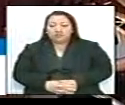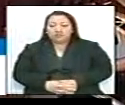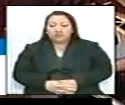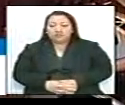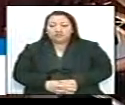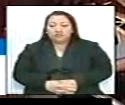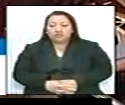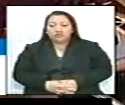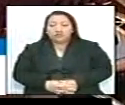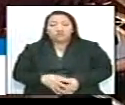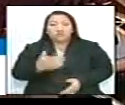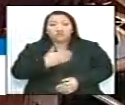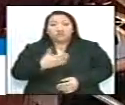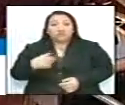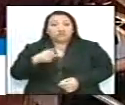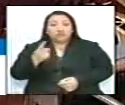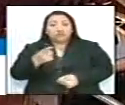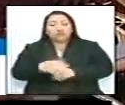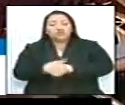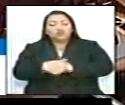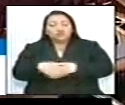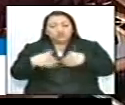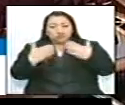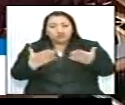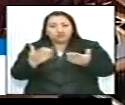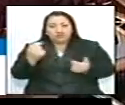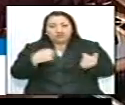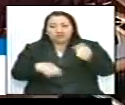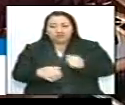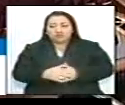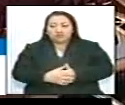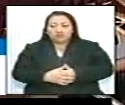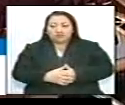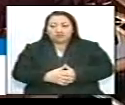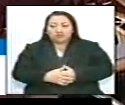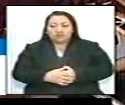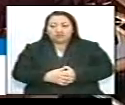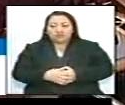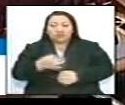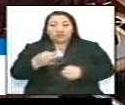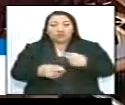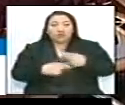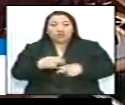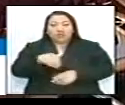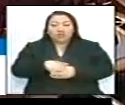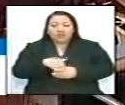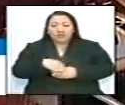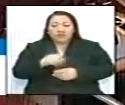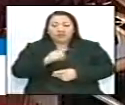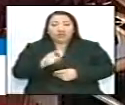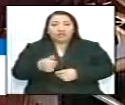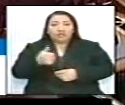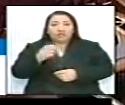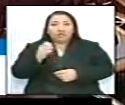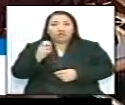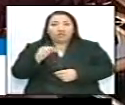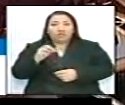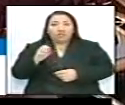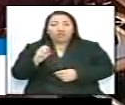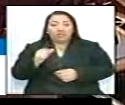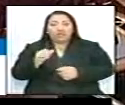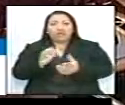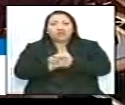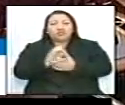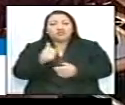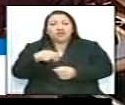Presidenta, primeramente saludar la presencia del presidente del Jurado Nacional de Elecciones, del jefe de la OMPE y del doctor